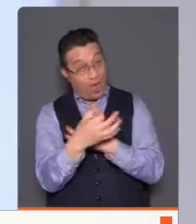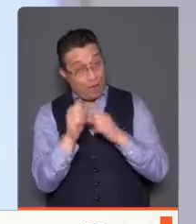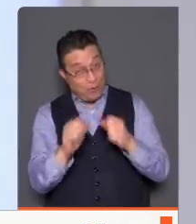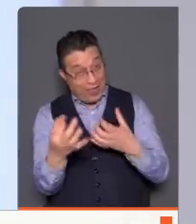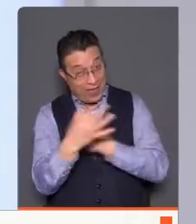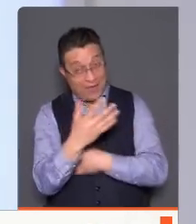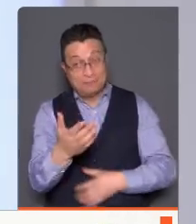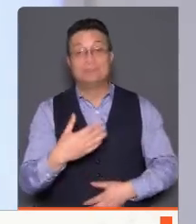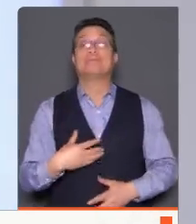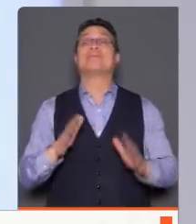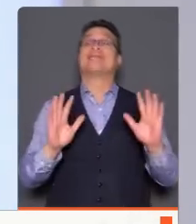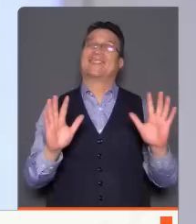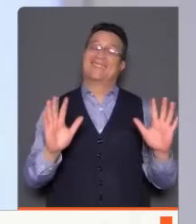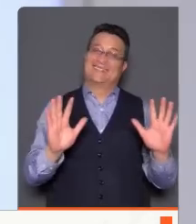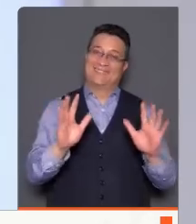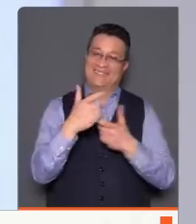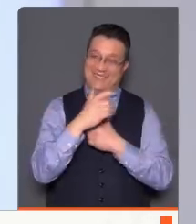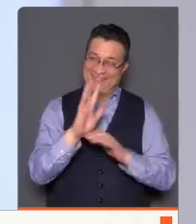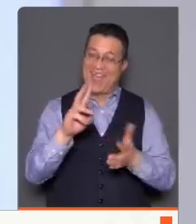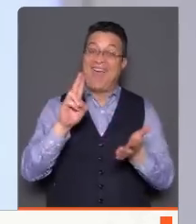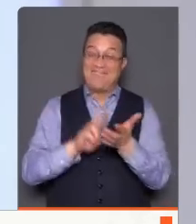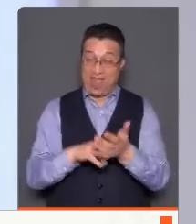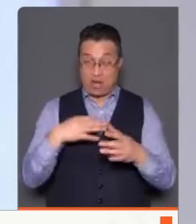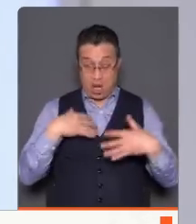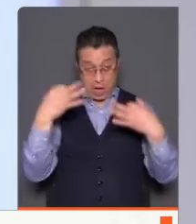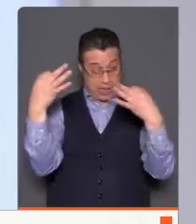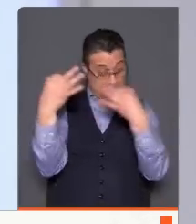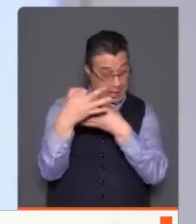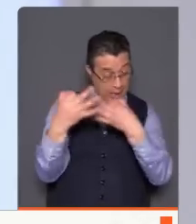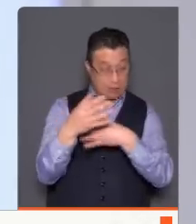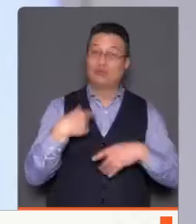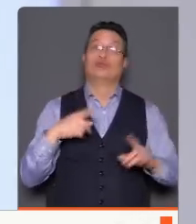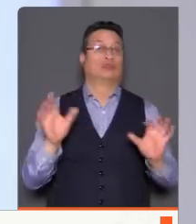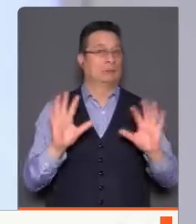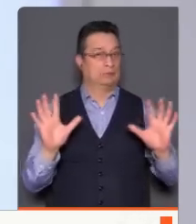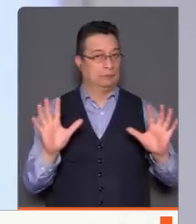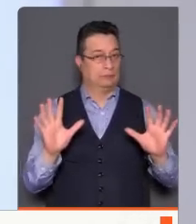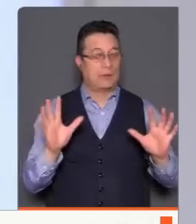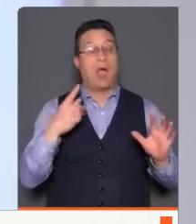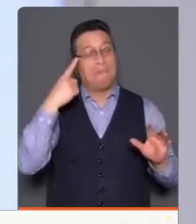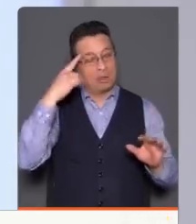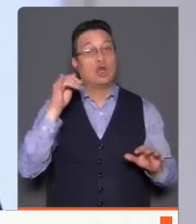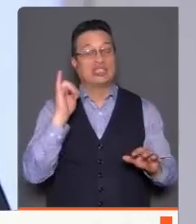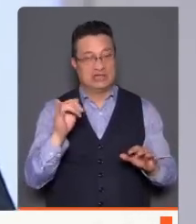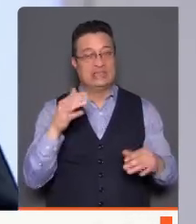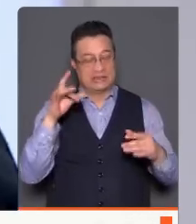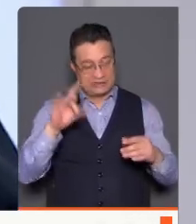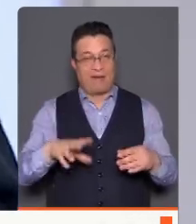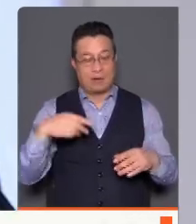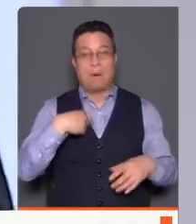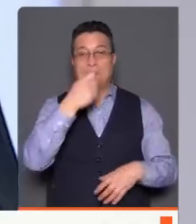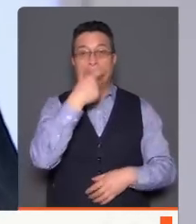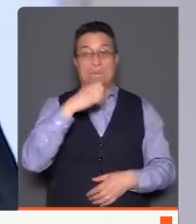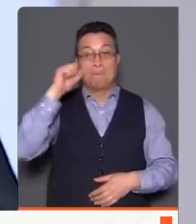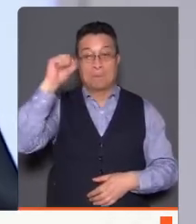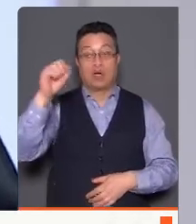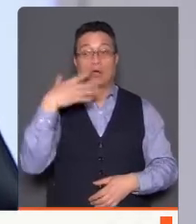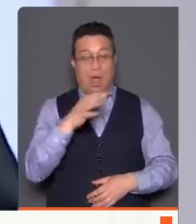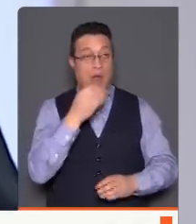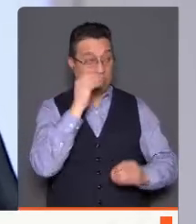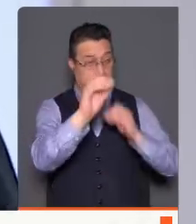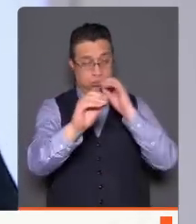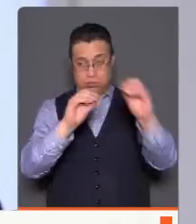la verdad es que no tengo mucho detalle, pero sí sé que el presidente Boric, todos saben, ha instado a los partidos